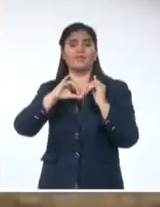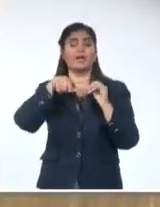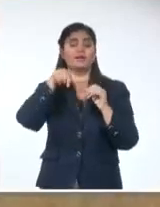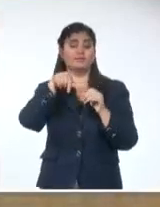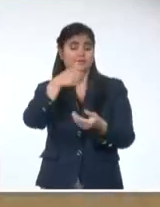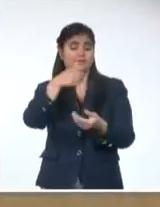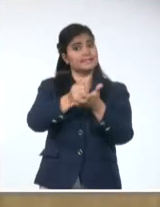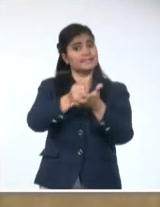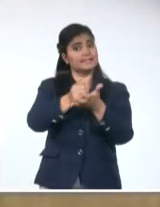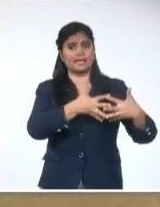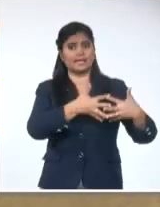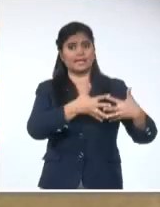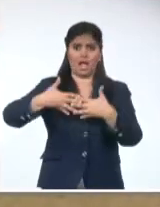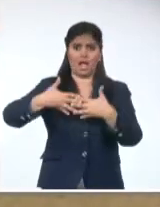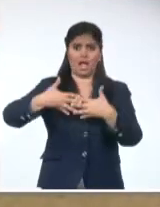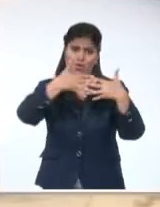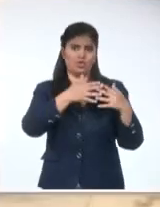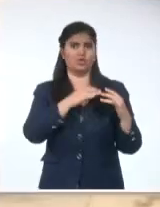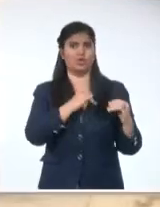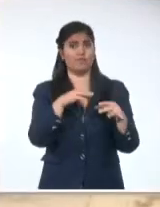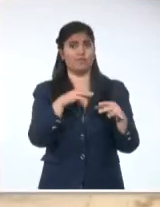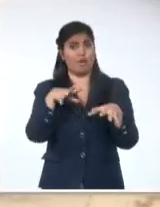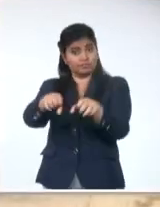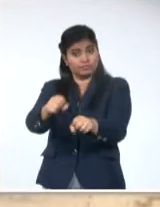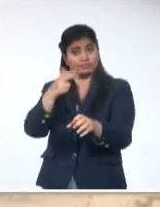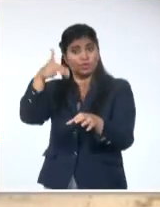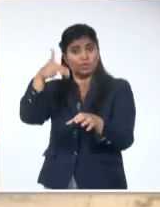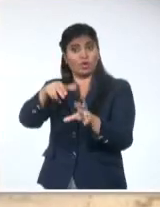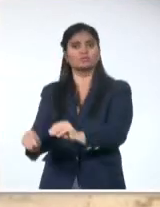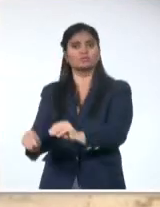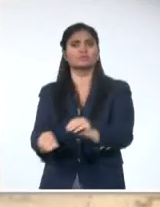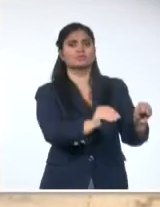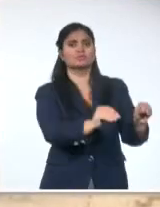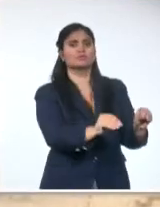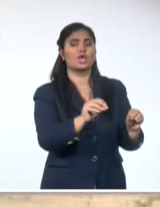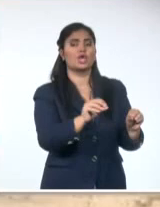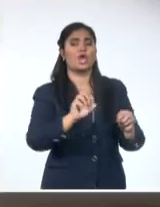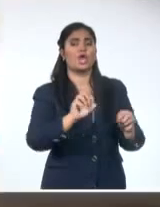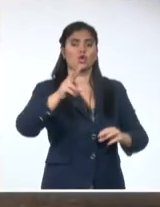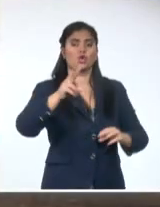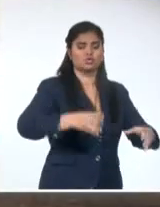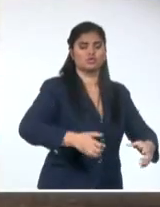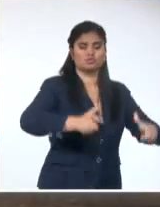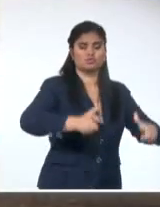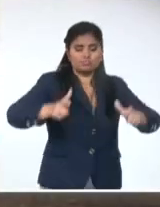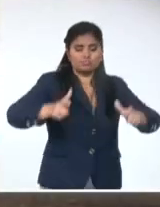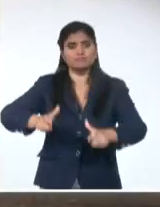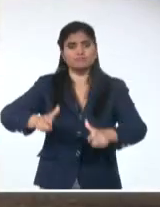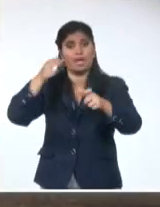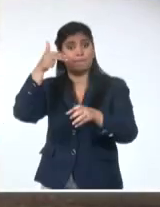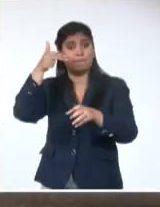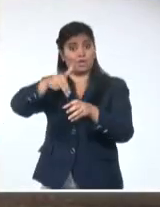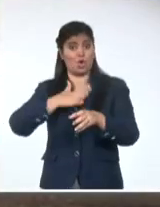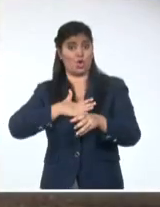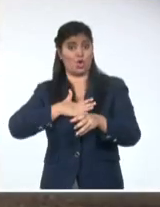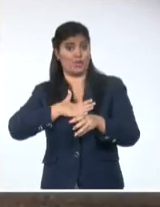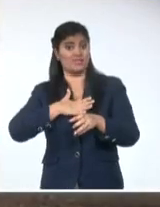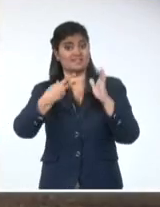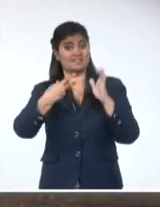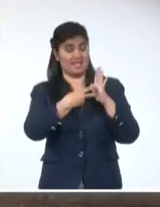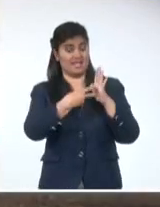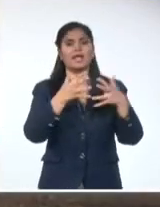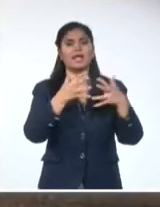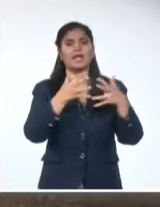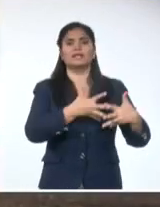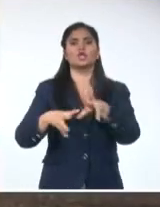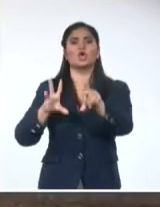aliados de La milicia kurda local sacaron de contrabando del país otros dos convoyes cargados de petróleo sirio según Fuentes locales que